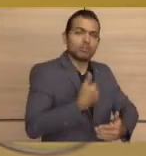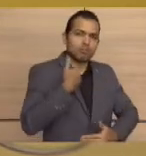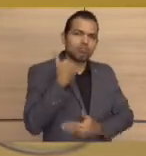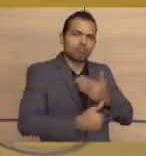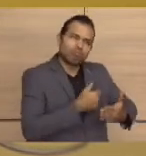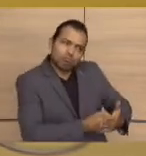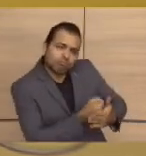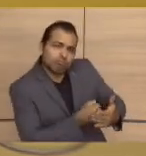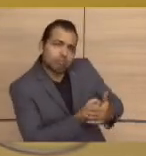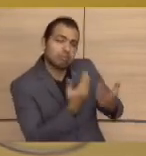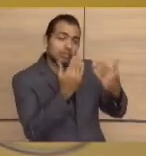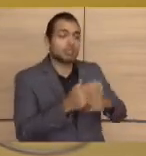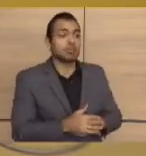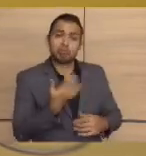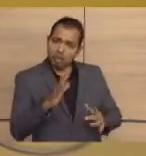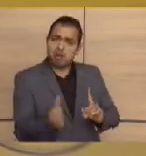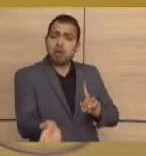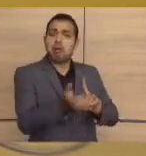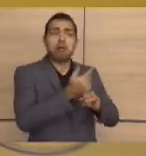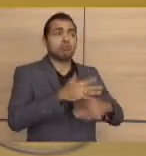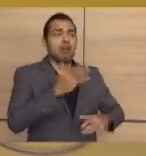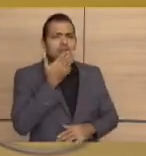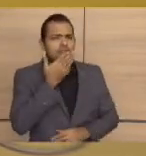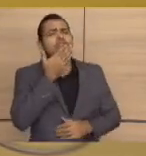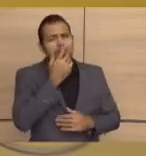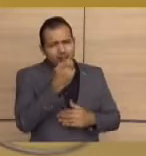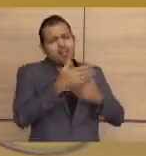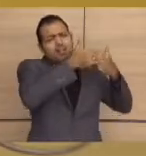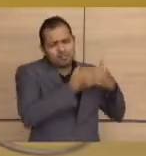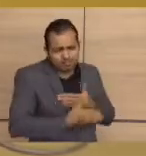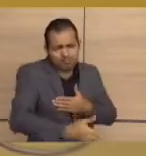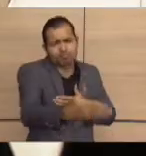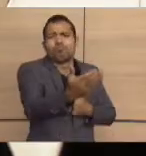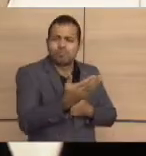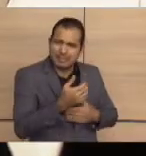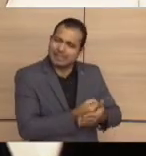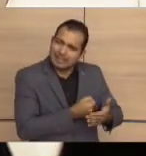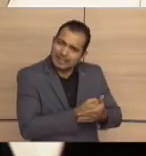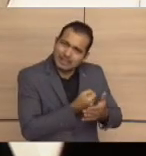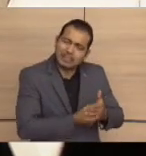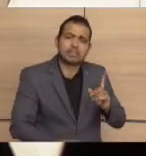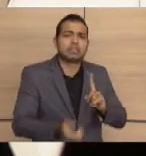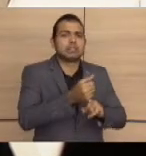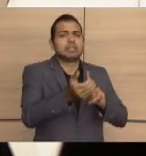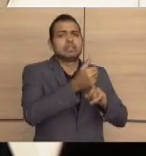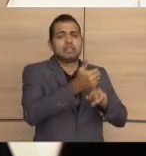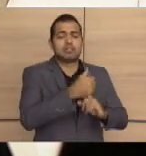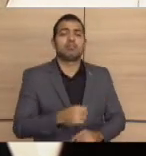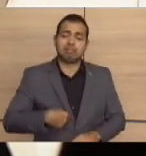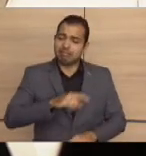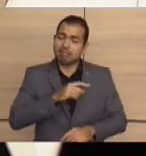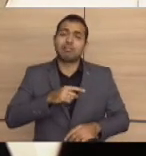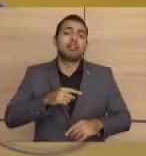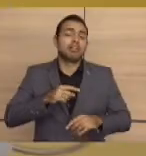yo creo que ya han visto un poco las protestas que hay por el lado masculino. Y fue lo especial de esta lucha, que la lucha de la mujer le